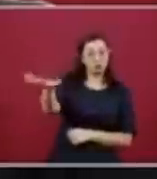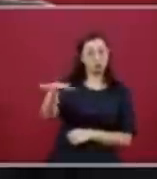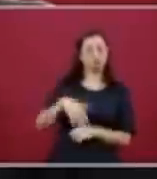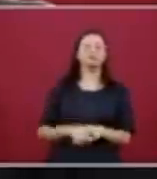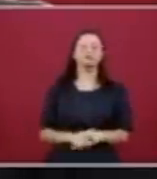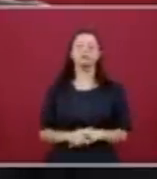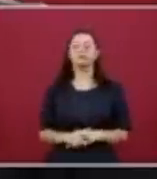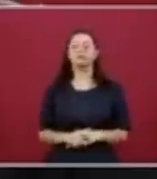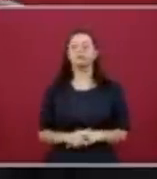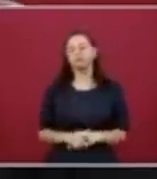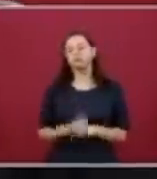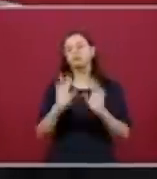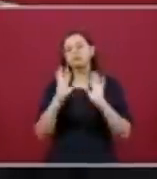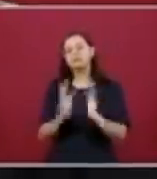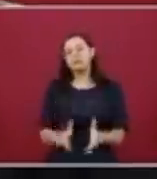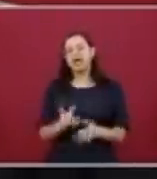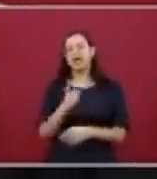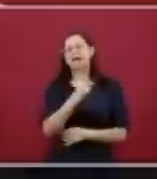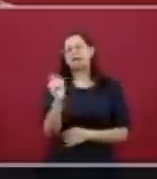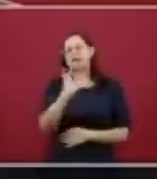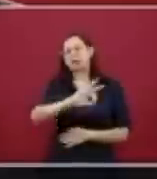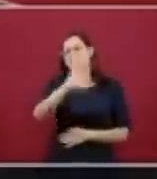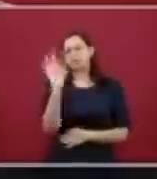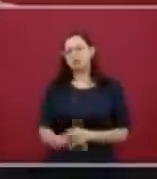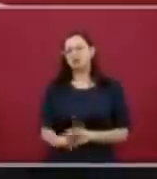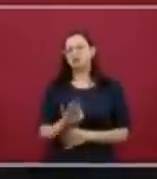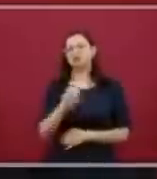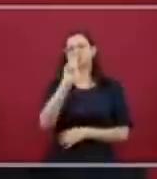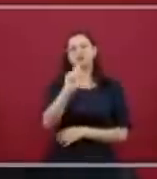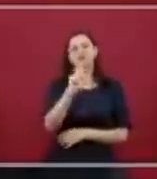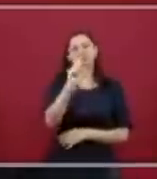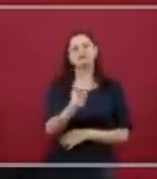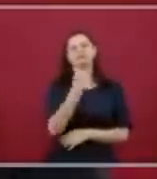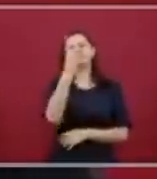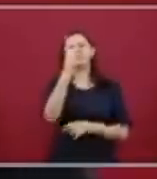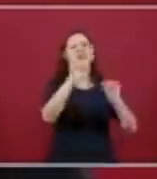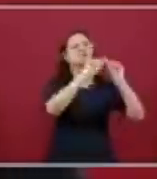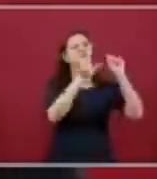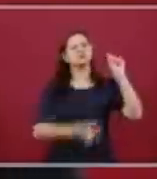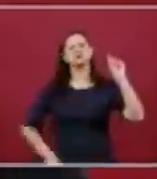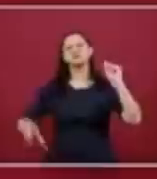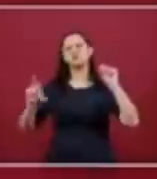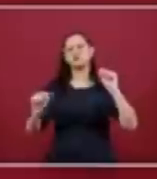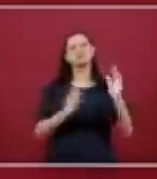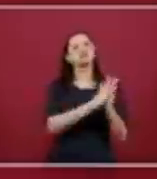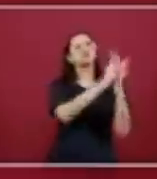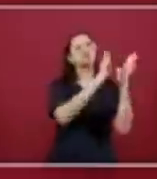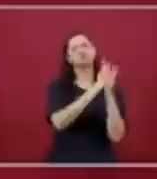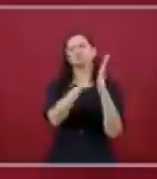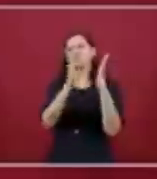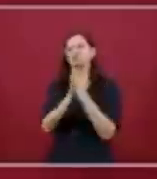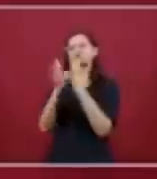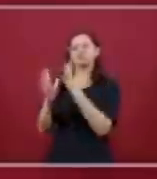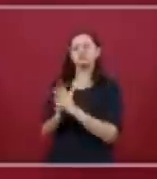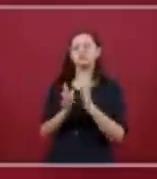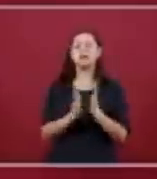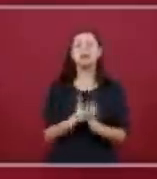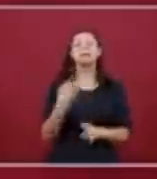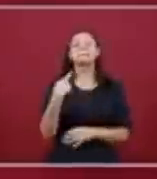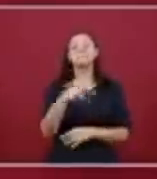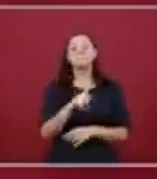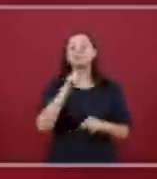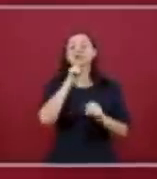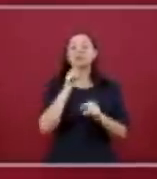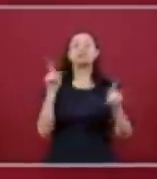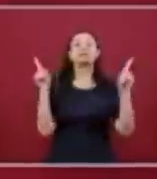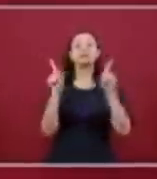está el 100% de la participación de los 32 estados, de todos los estados del país, pero también ya